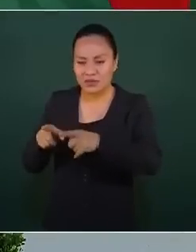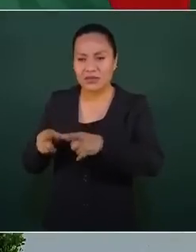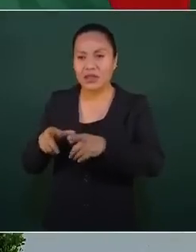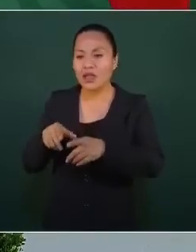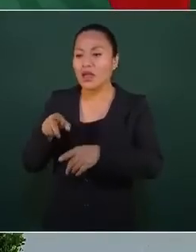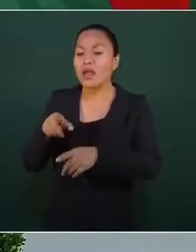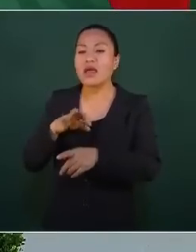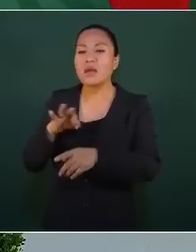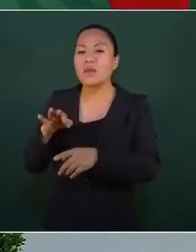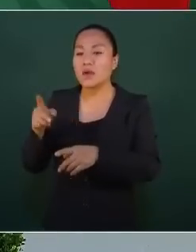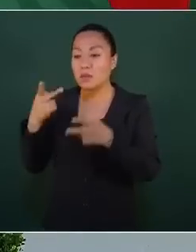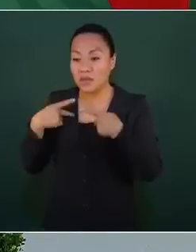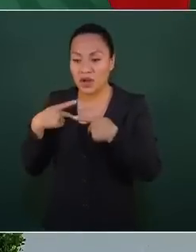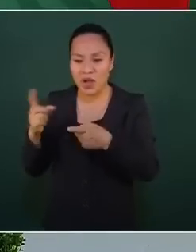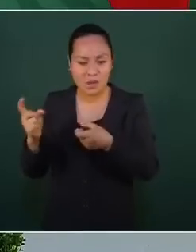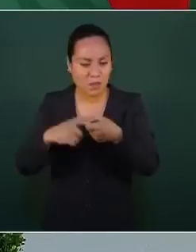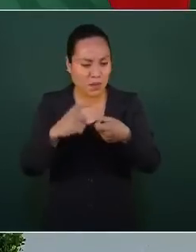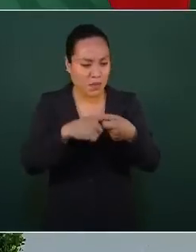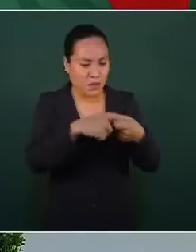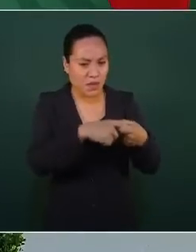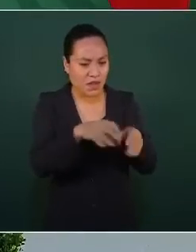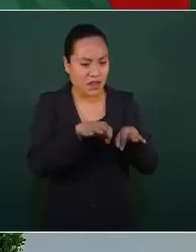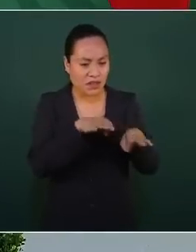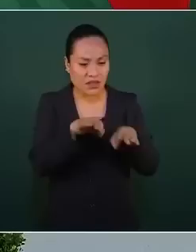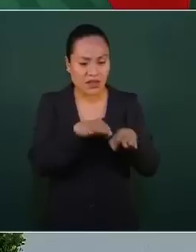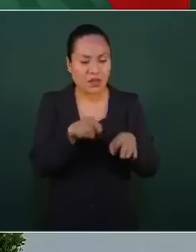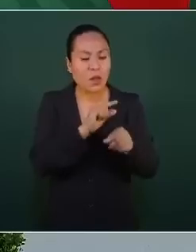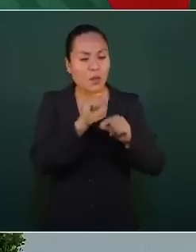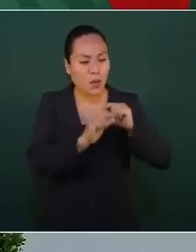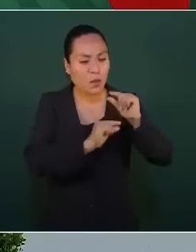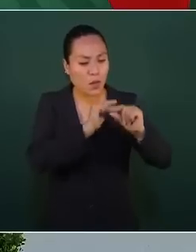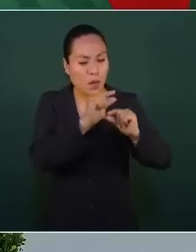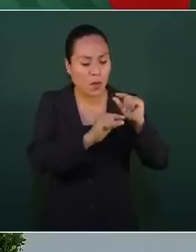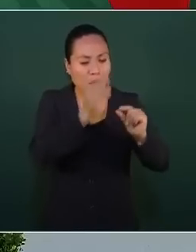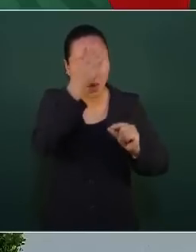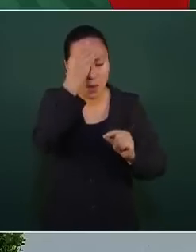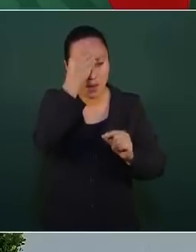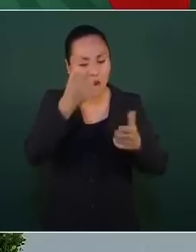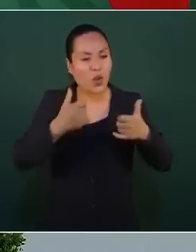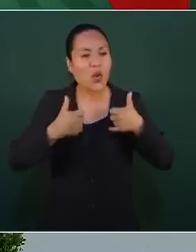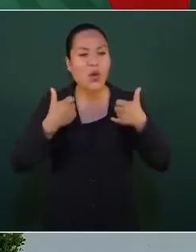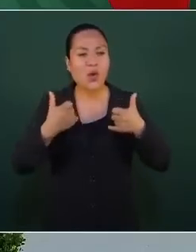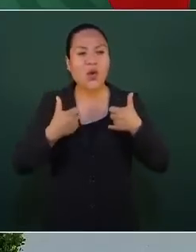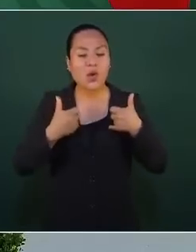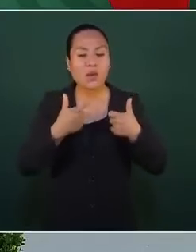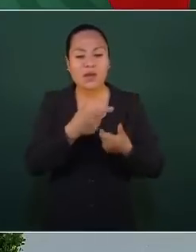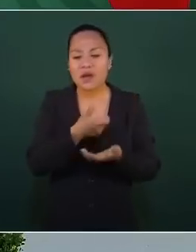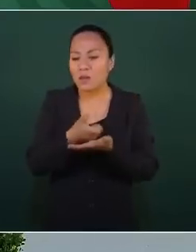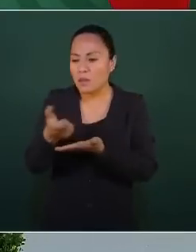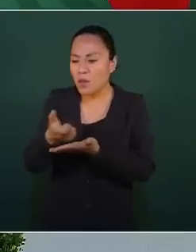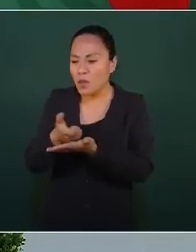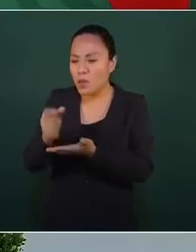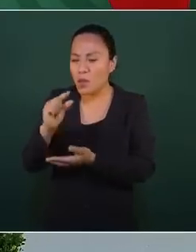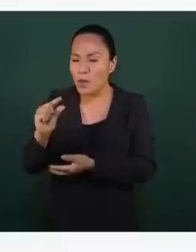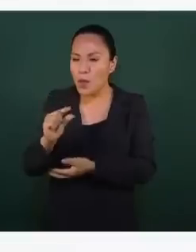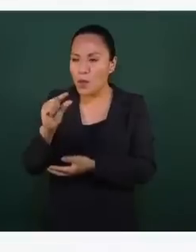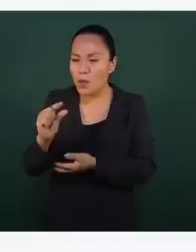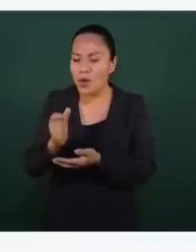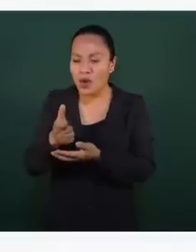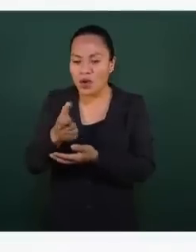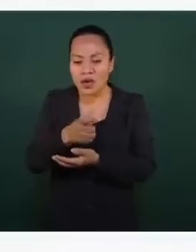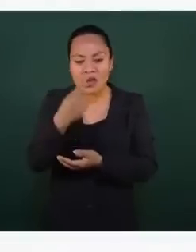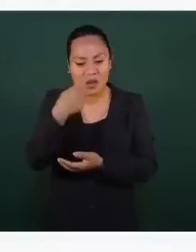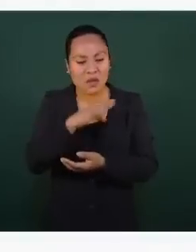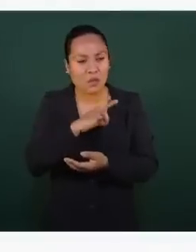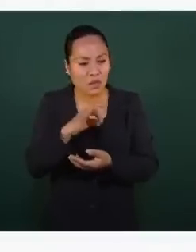como aprendices a 30.000 jóvenes que reciben un salario mínimo para capacitarse en